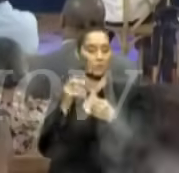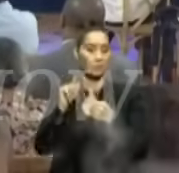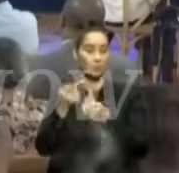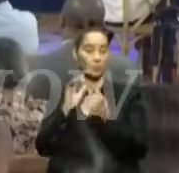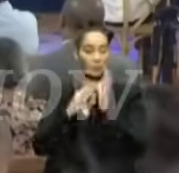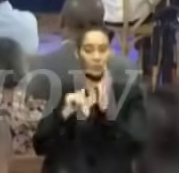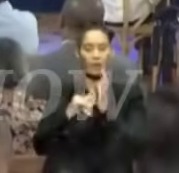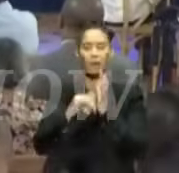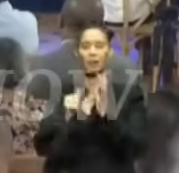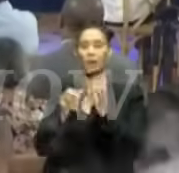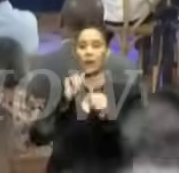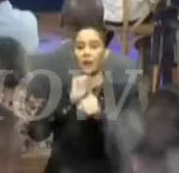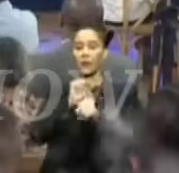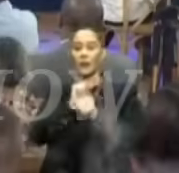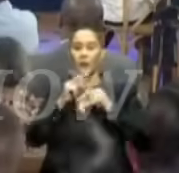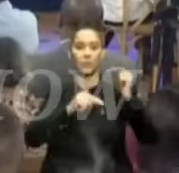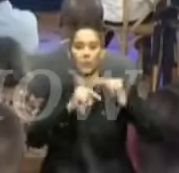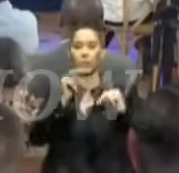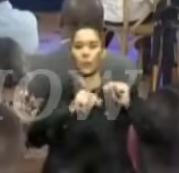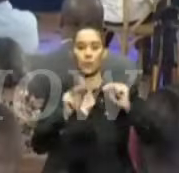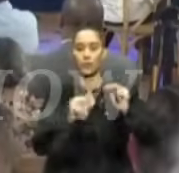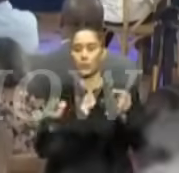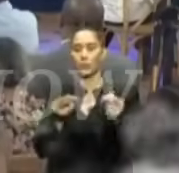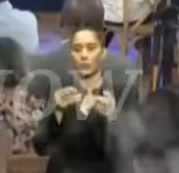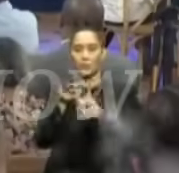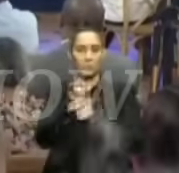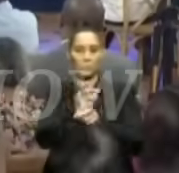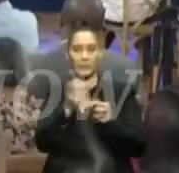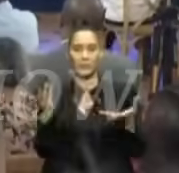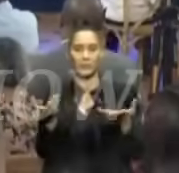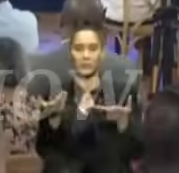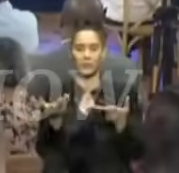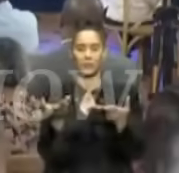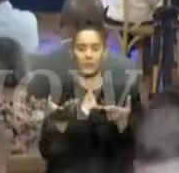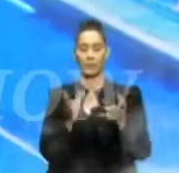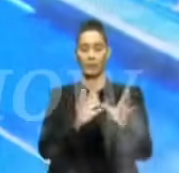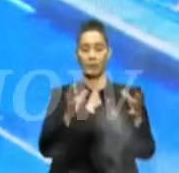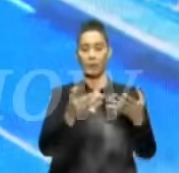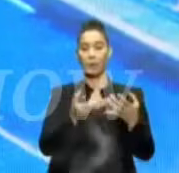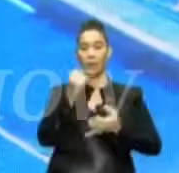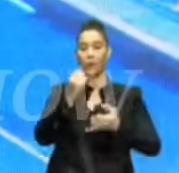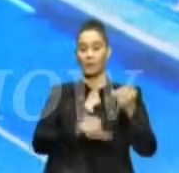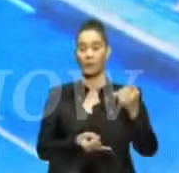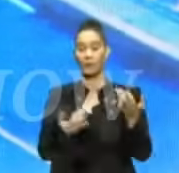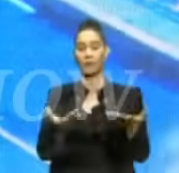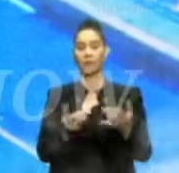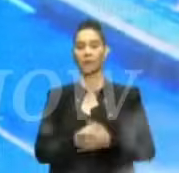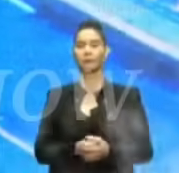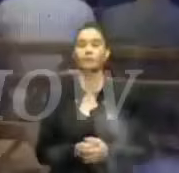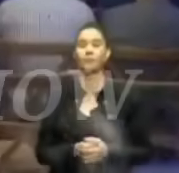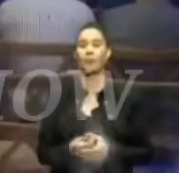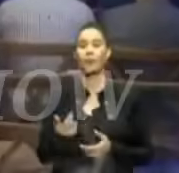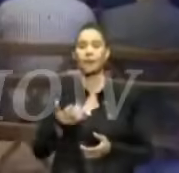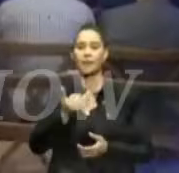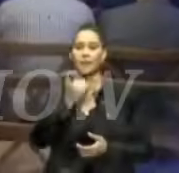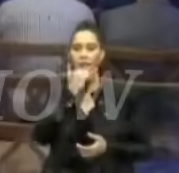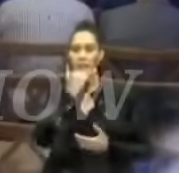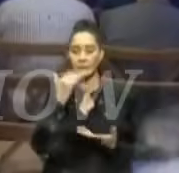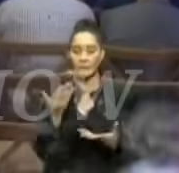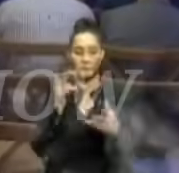lo único que se que se necesitaba era el financiamiento para eh Ya empezar la obra Bueno pues